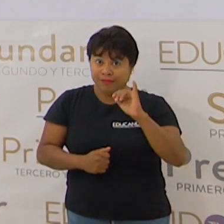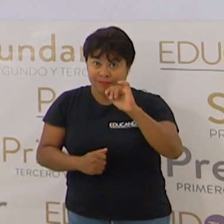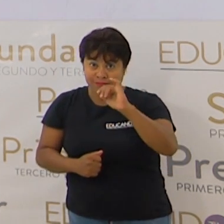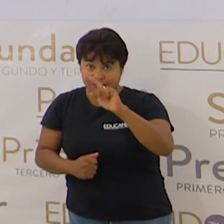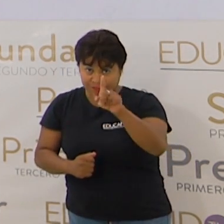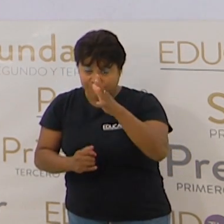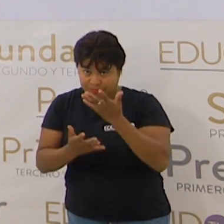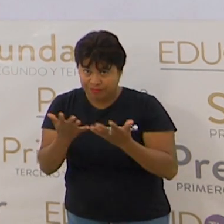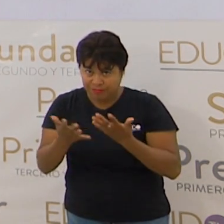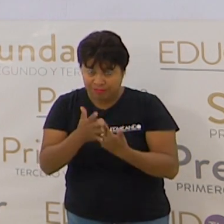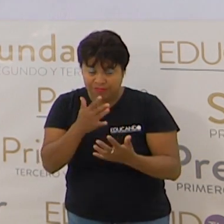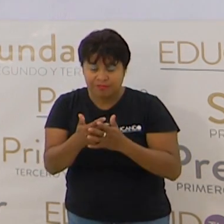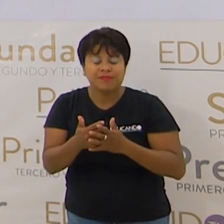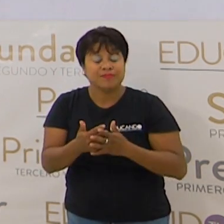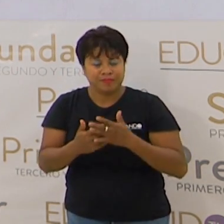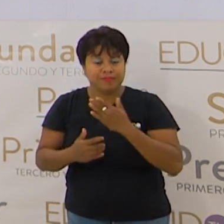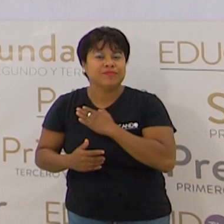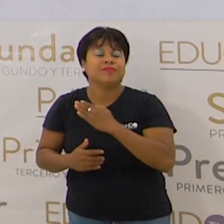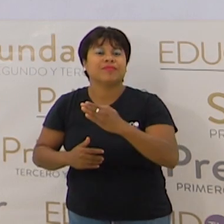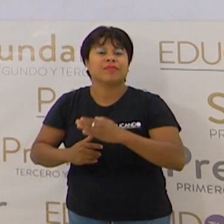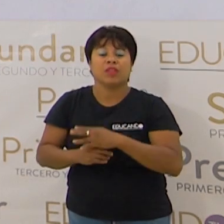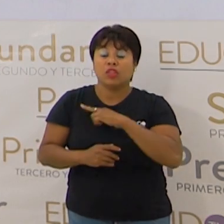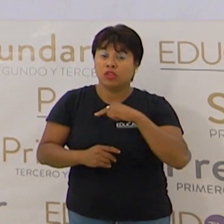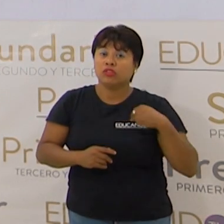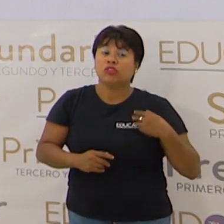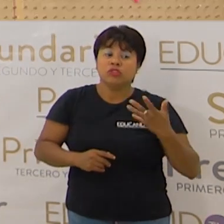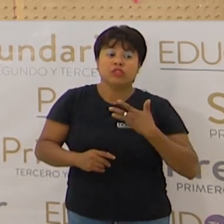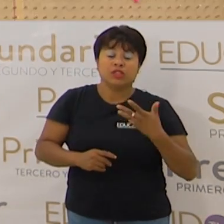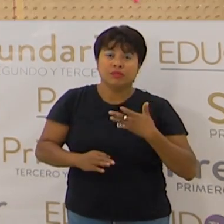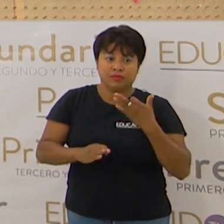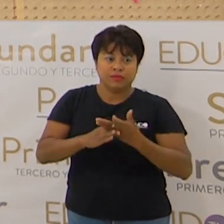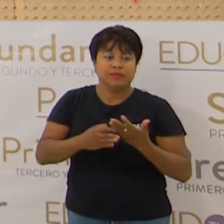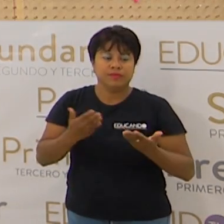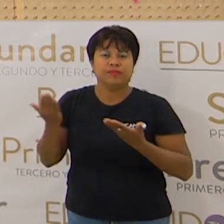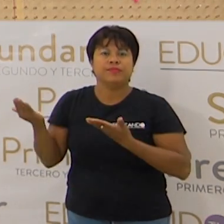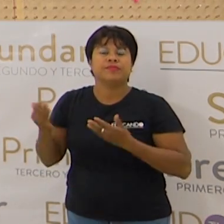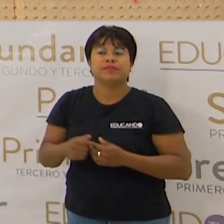¿Sí? Bueno, nosotros tenemos aquí